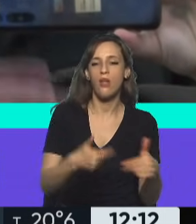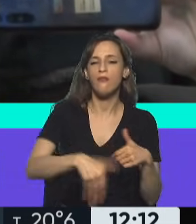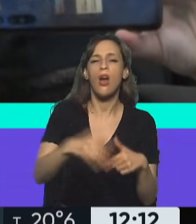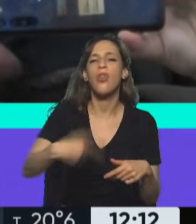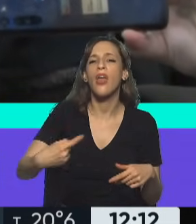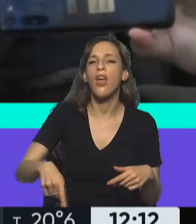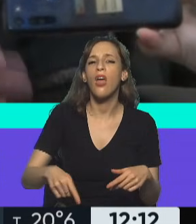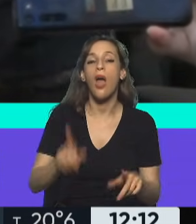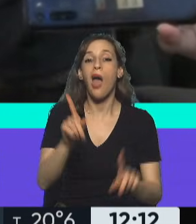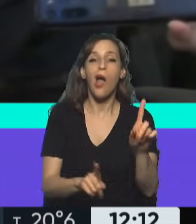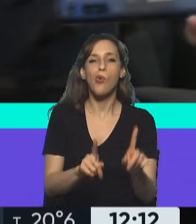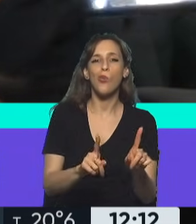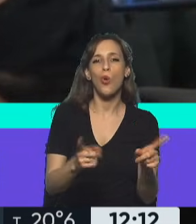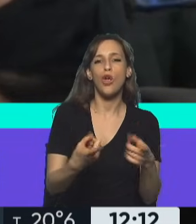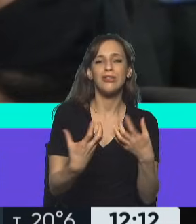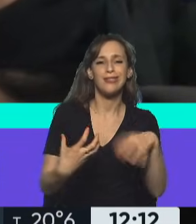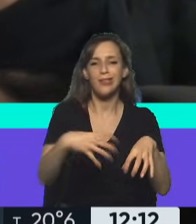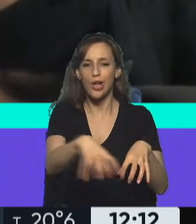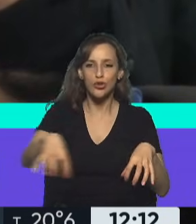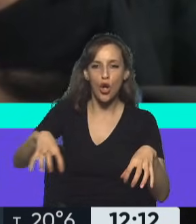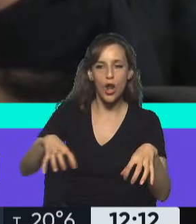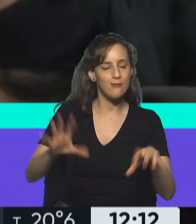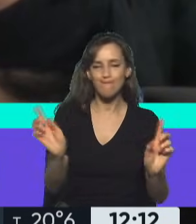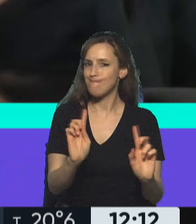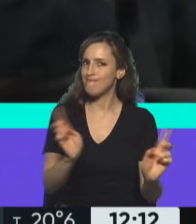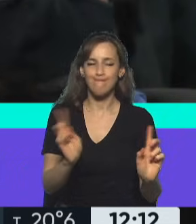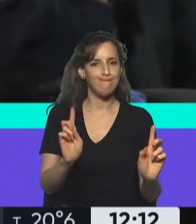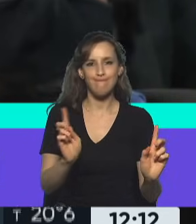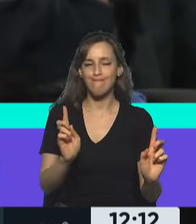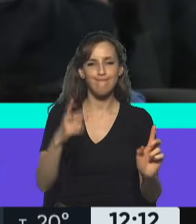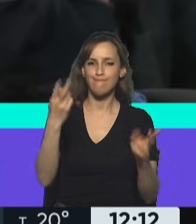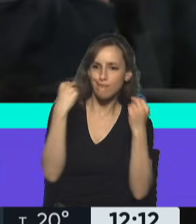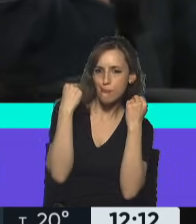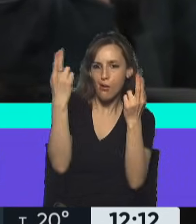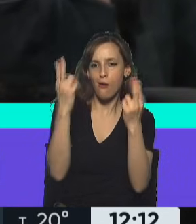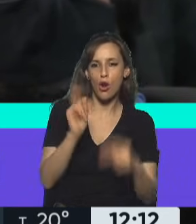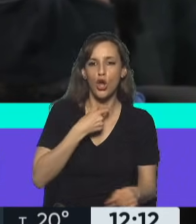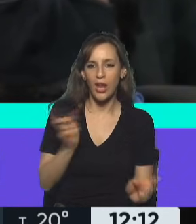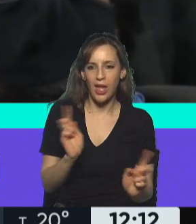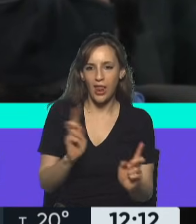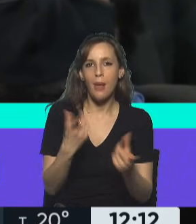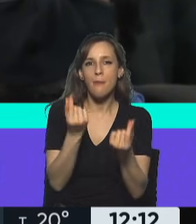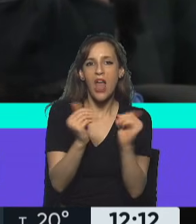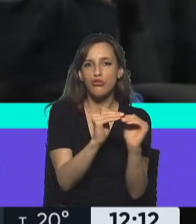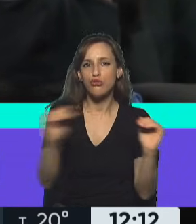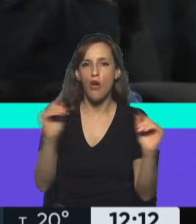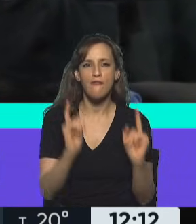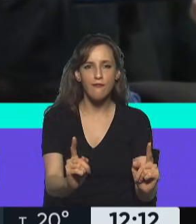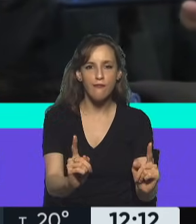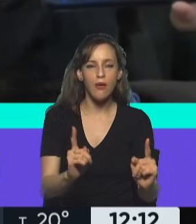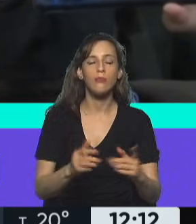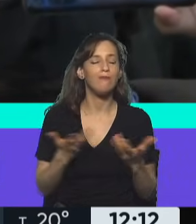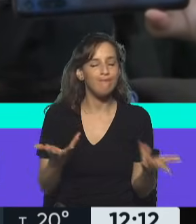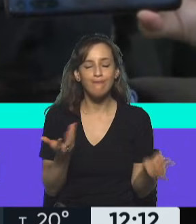está resistido por ciertos sectores? Pero tenemos la obligación de decirle a la gente cómo van a vivir y cómo